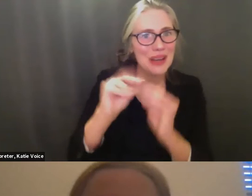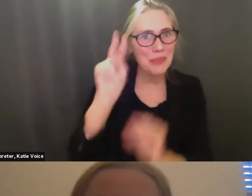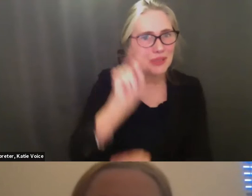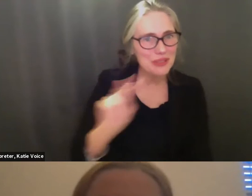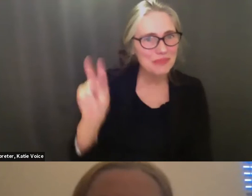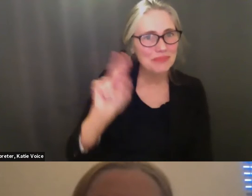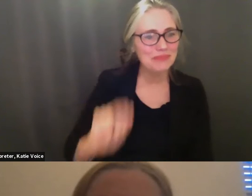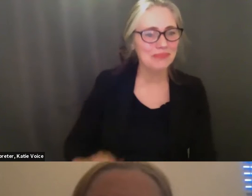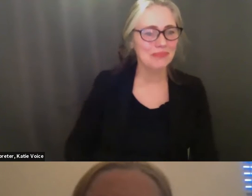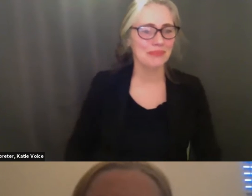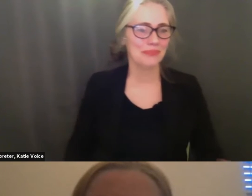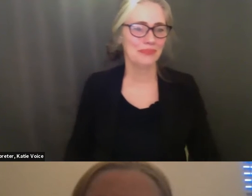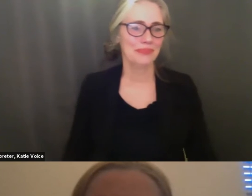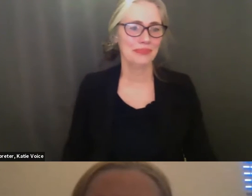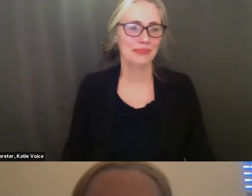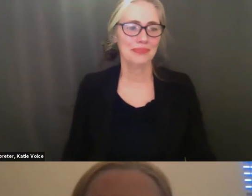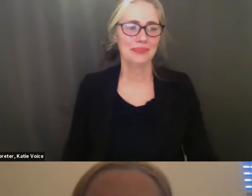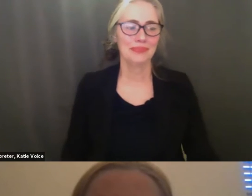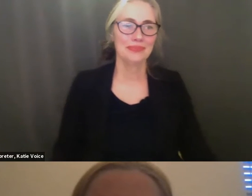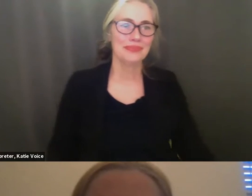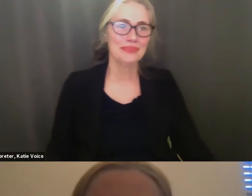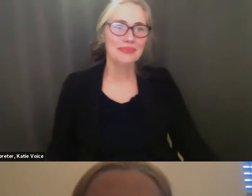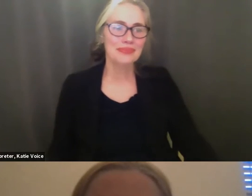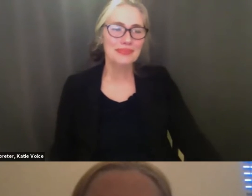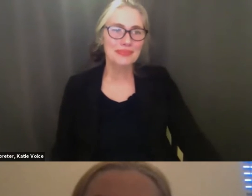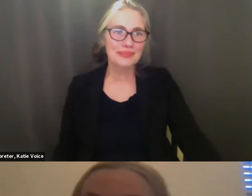vean esos números en la pantalla.